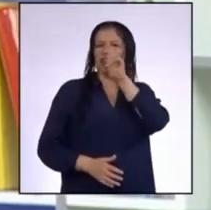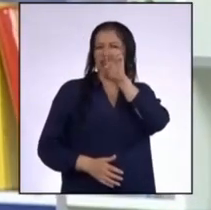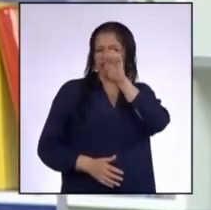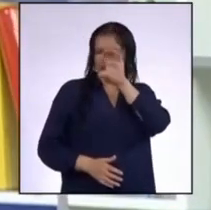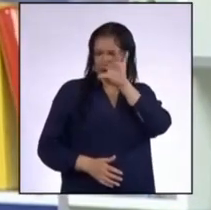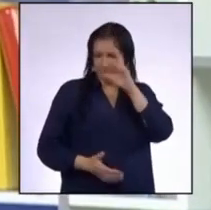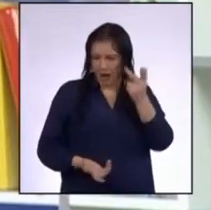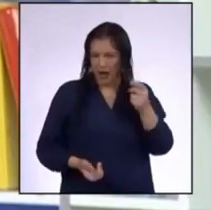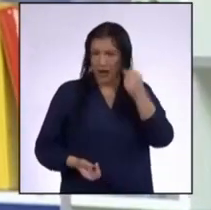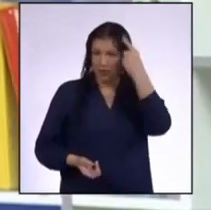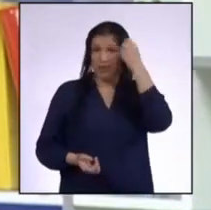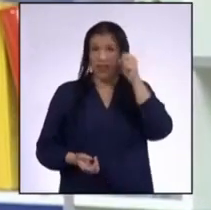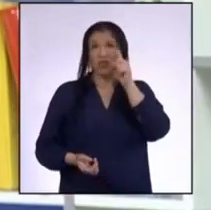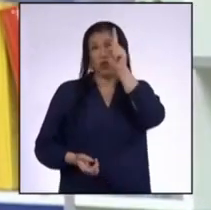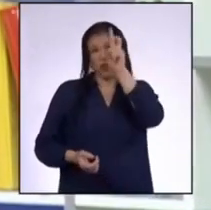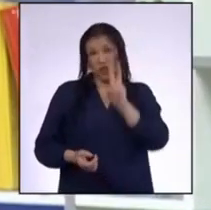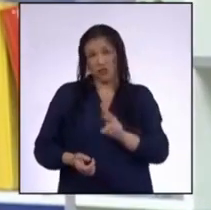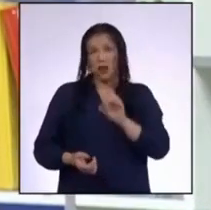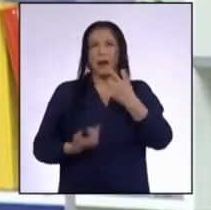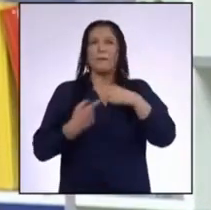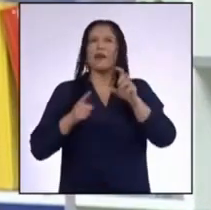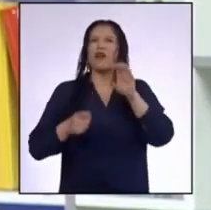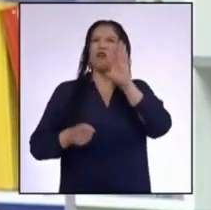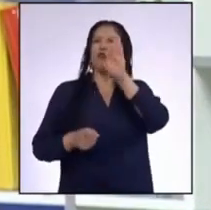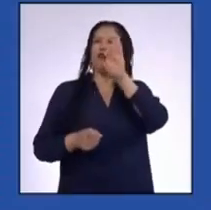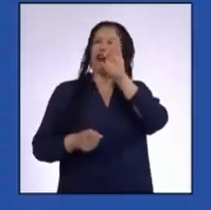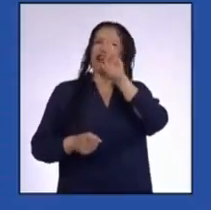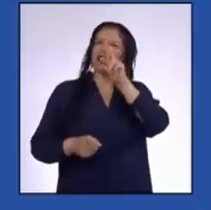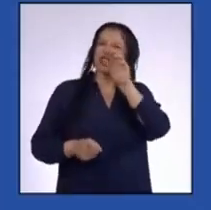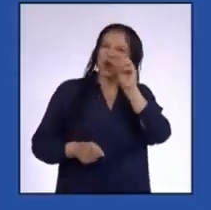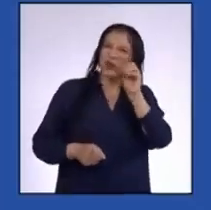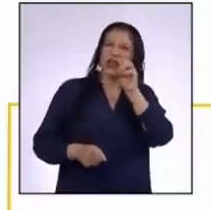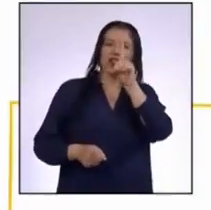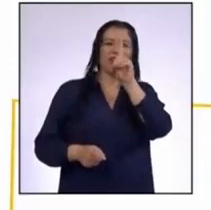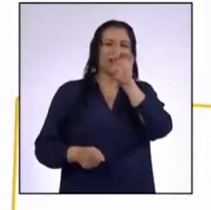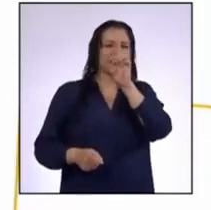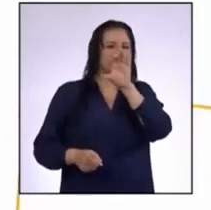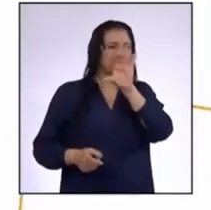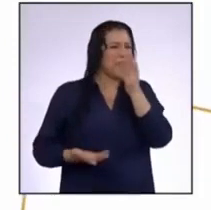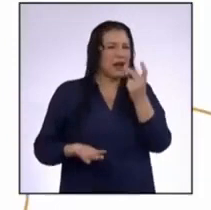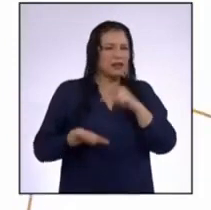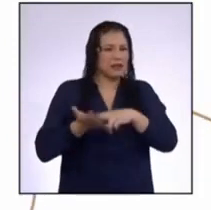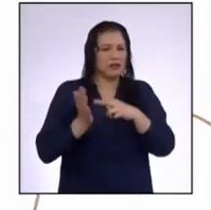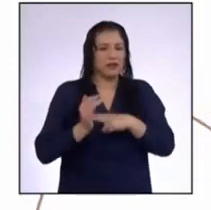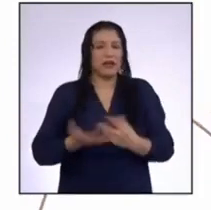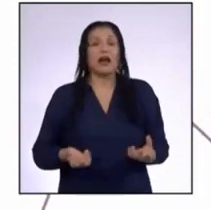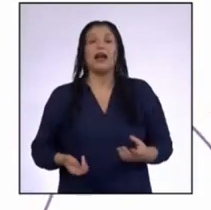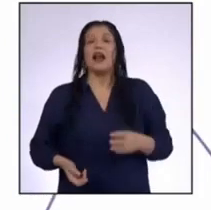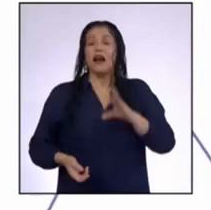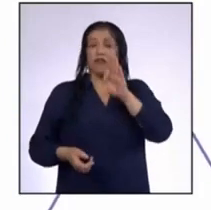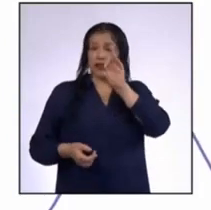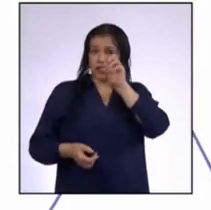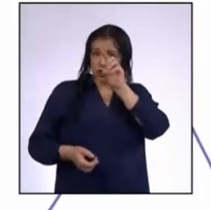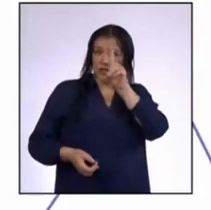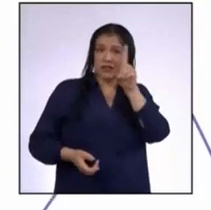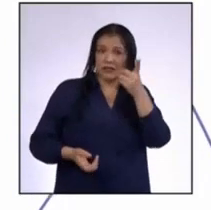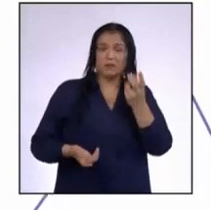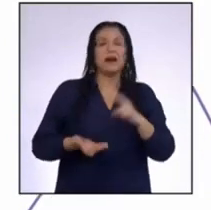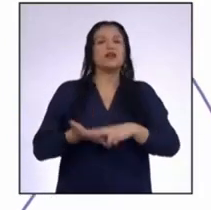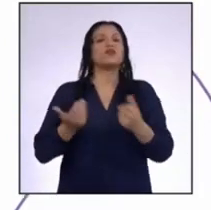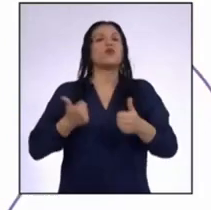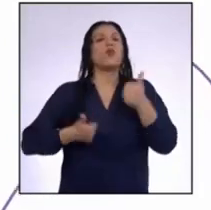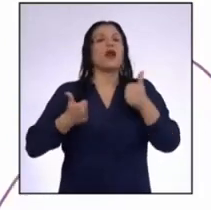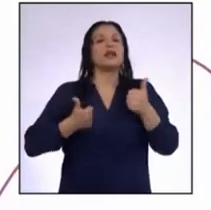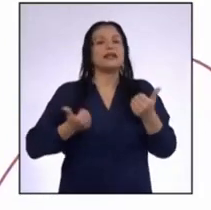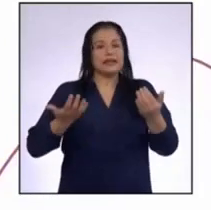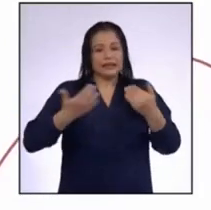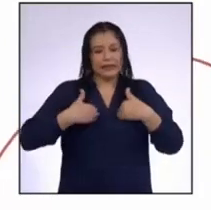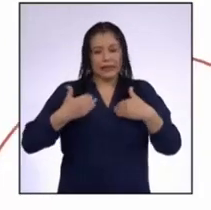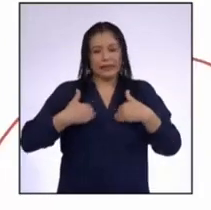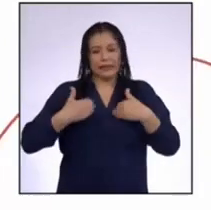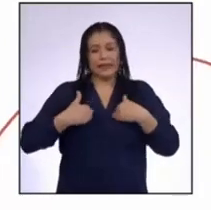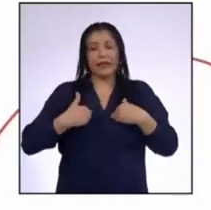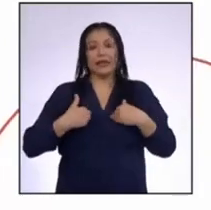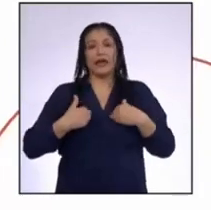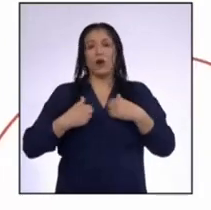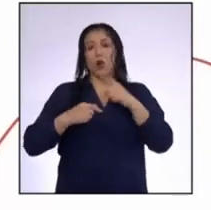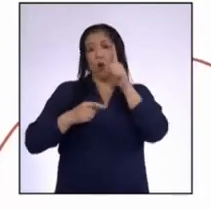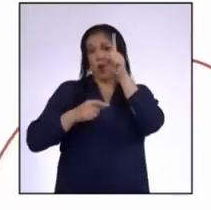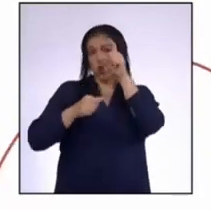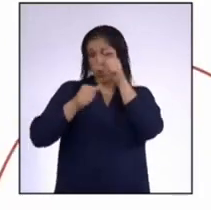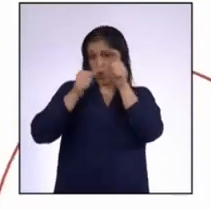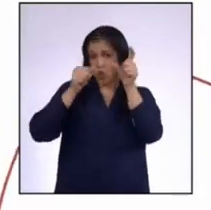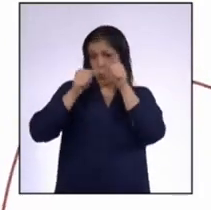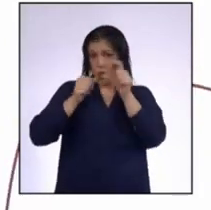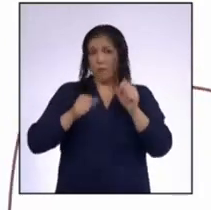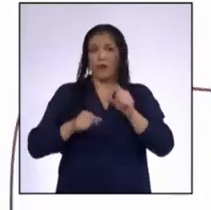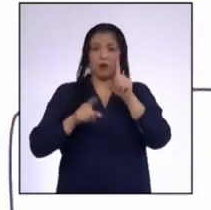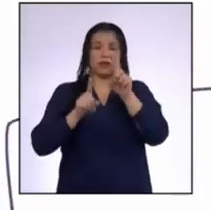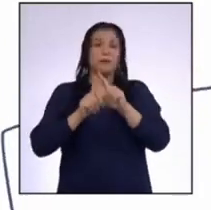una fracción, pero cuando dice fracción decimal me pierdo. Las fracciones decimales son aquellas que tienen un numerador entero y